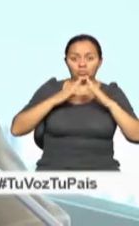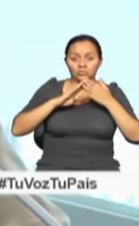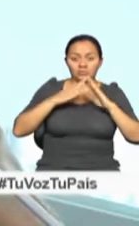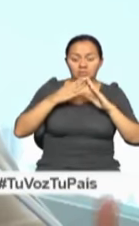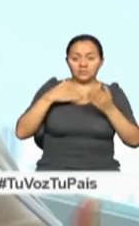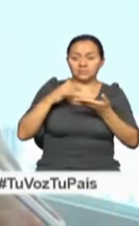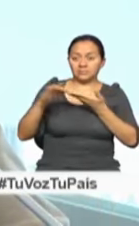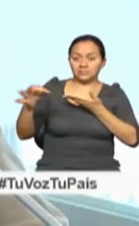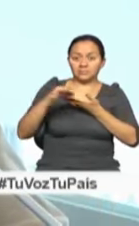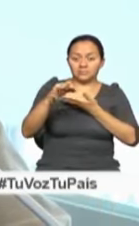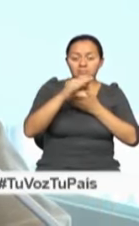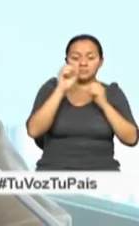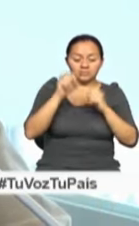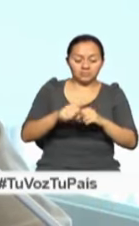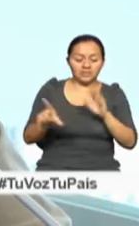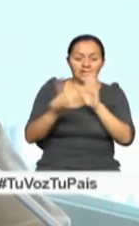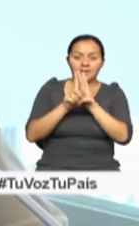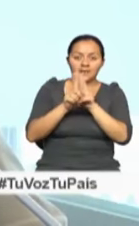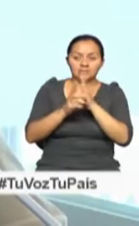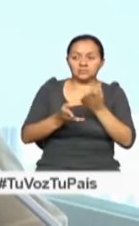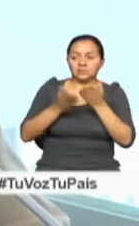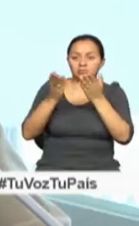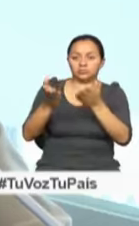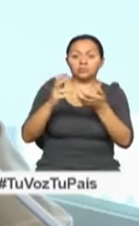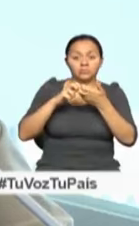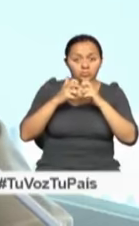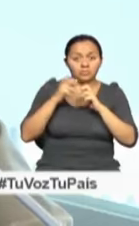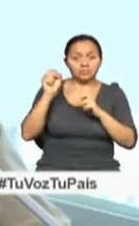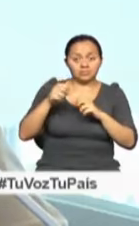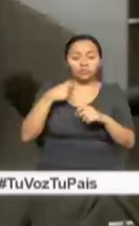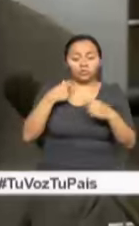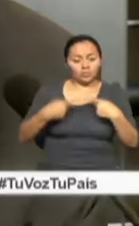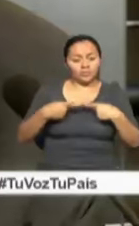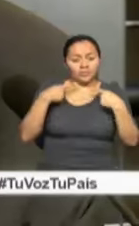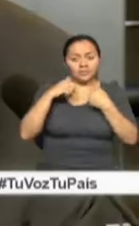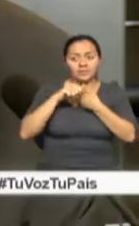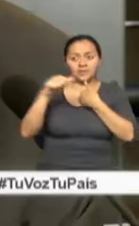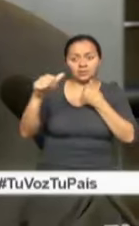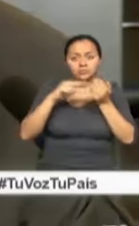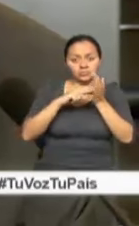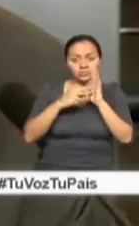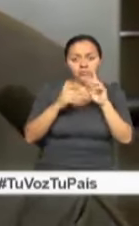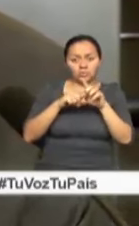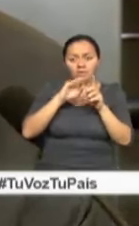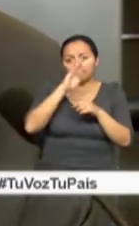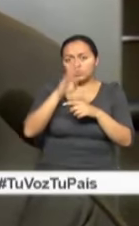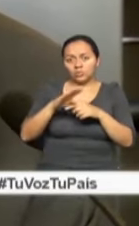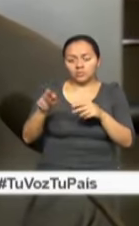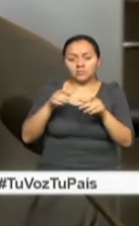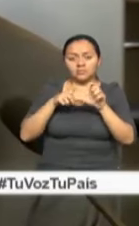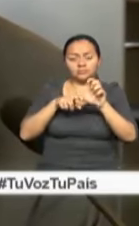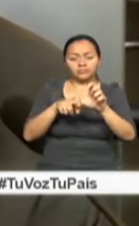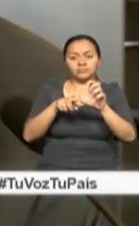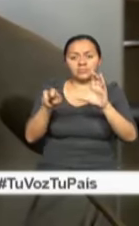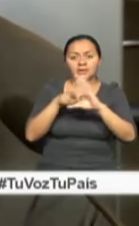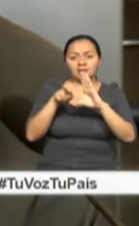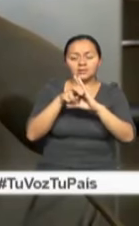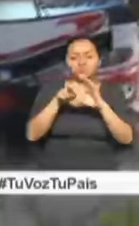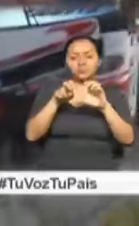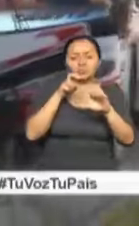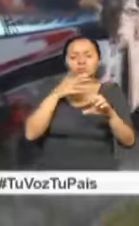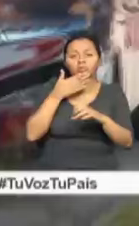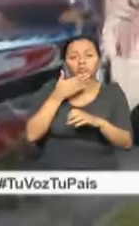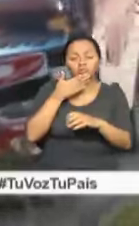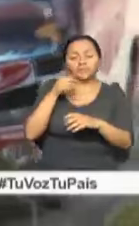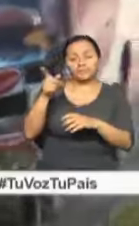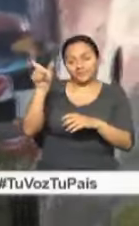parroquias rurales, que es una problemática que debe enfrentarse. Bajo ese mismo argumento, el asambleísta del Movimiento Creo, Patricio Donoso,